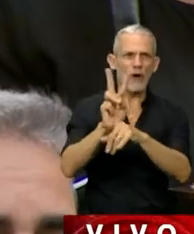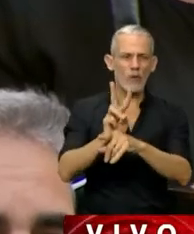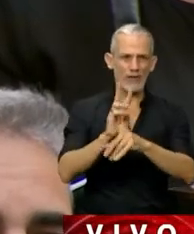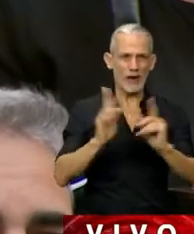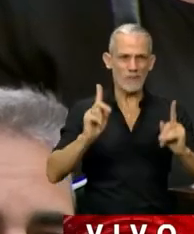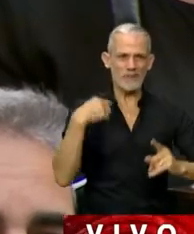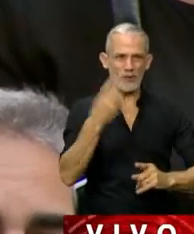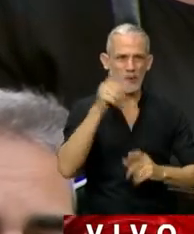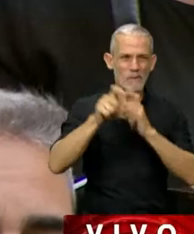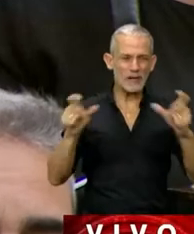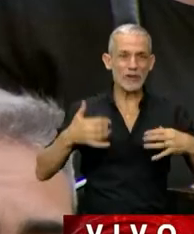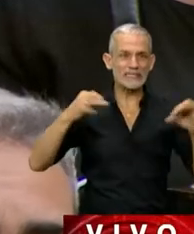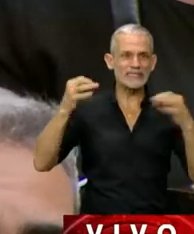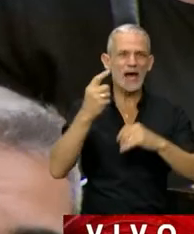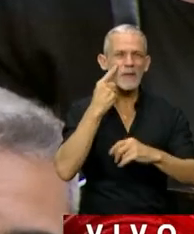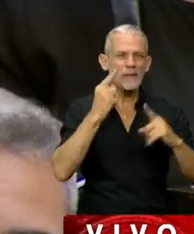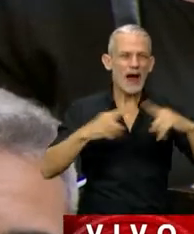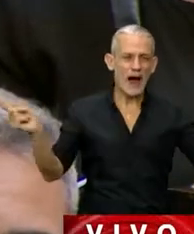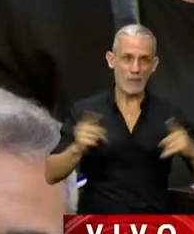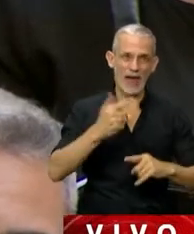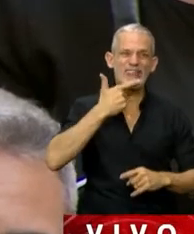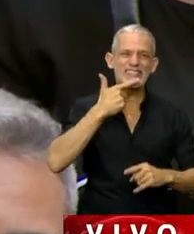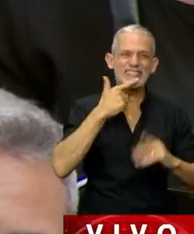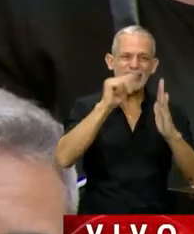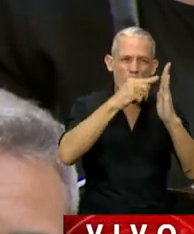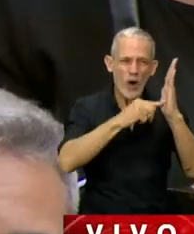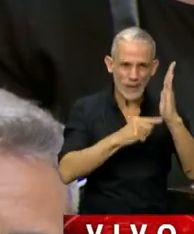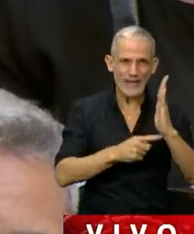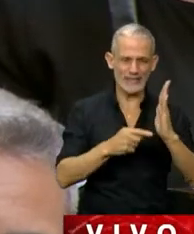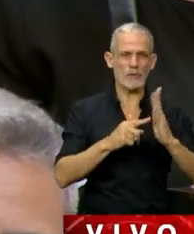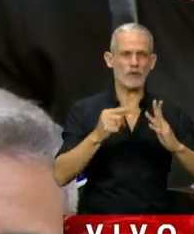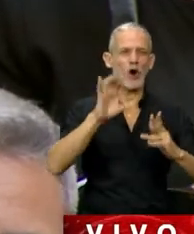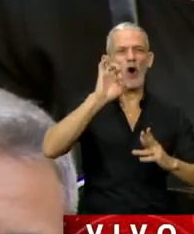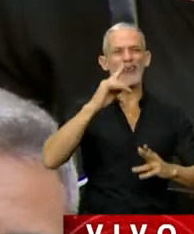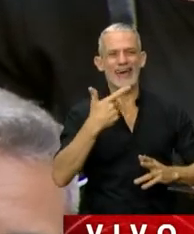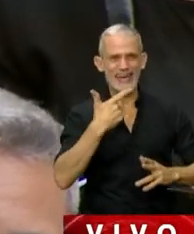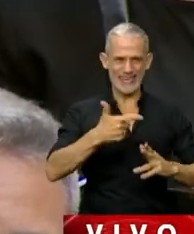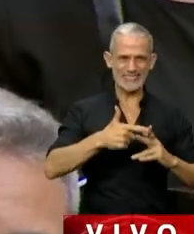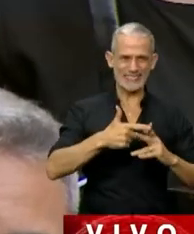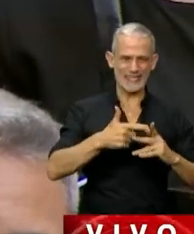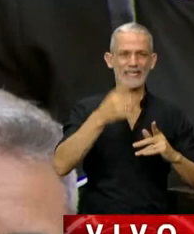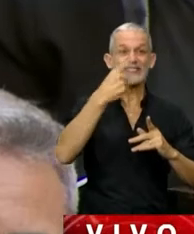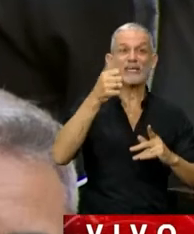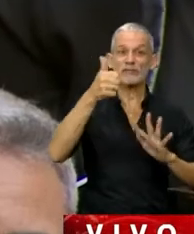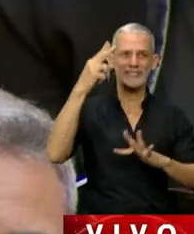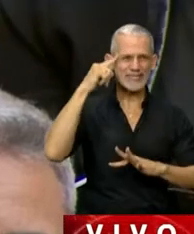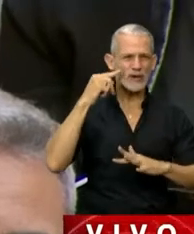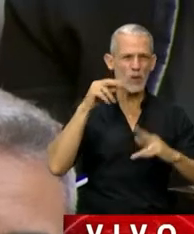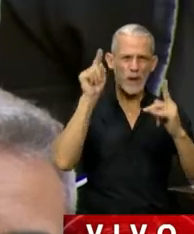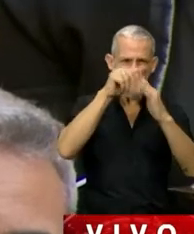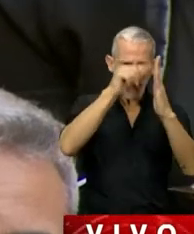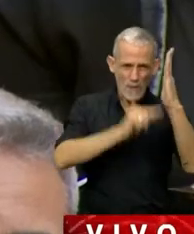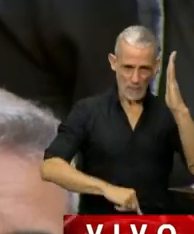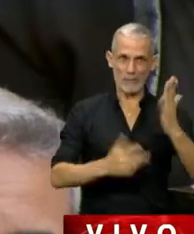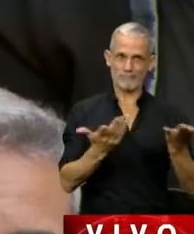propia supervivencia a través de los 17 Objetivos de Desarrollo Sostenible, las 169 metas. Ya